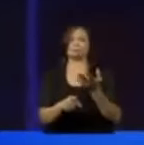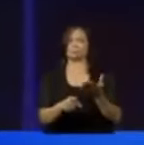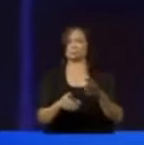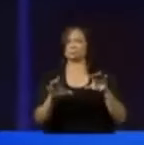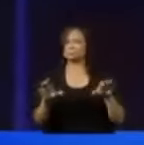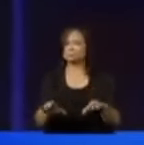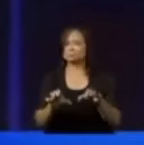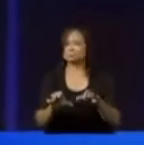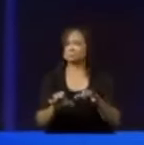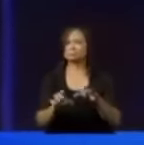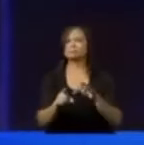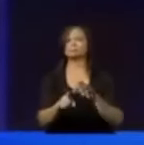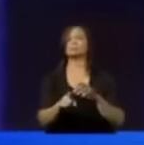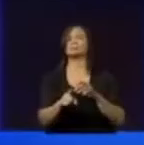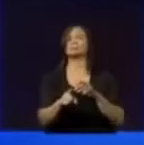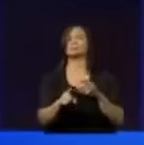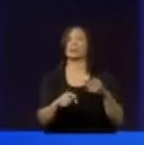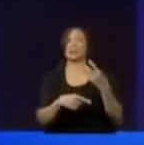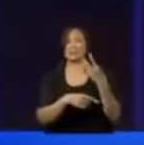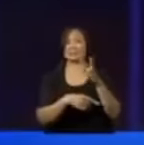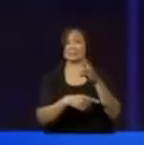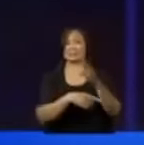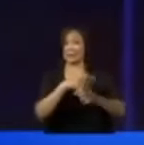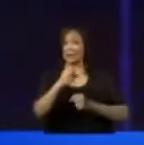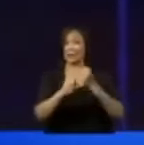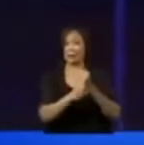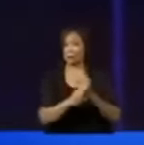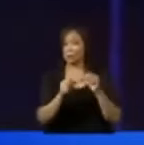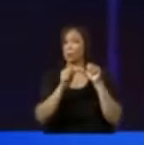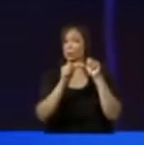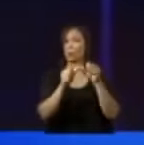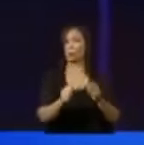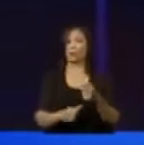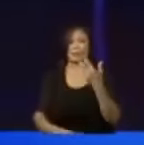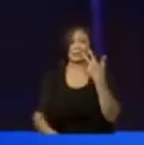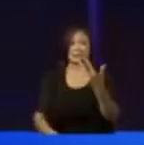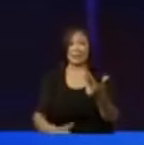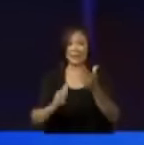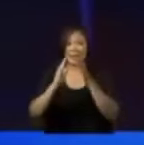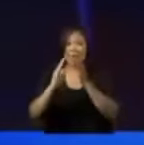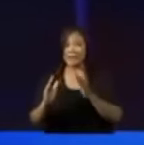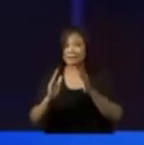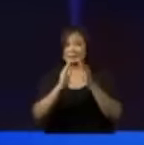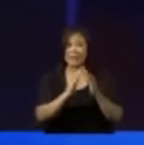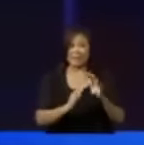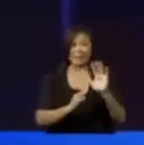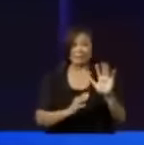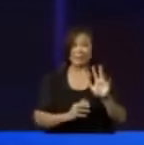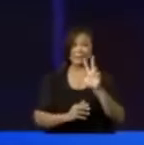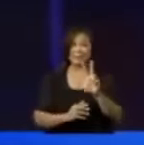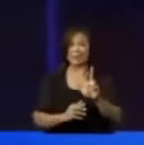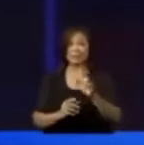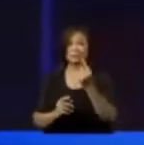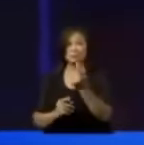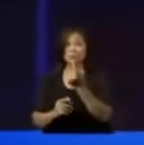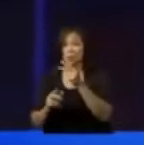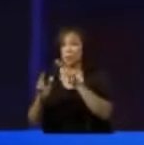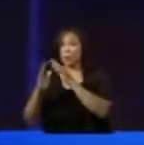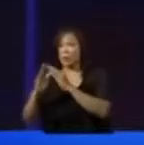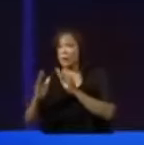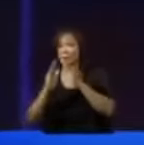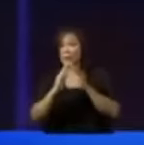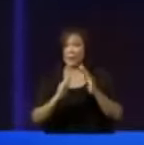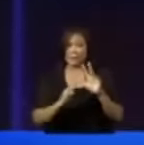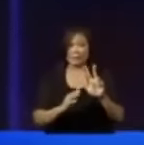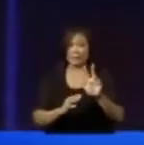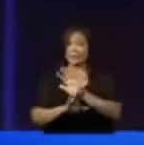hemos actuado. Durante 16 años se mantuvieron solo 3 casas de acogida en todo el territorio nacional. Solo 3. No